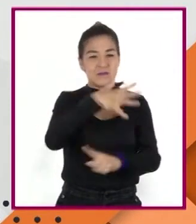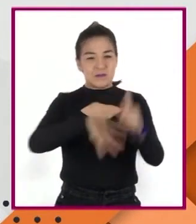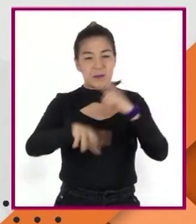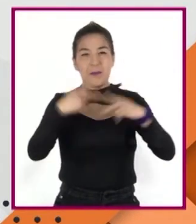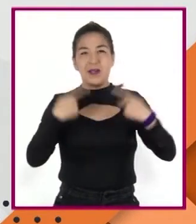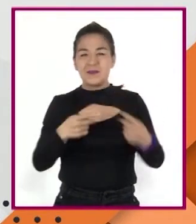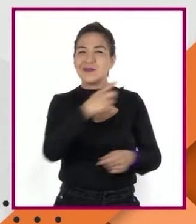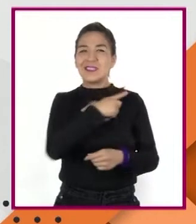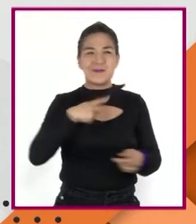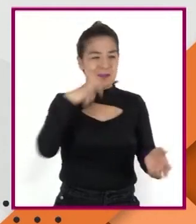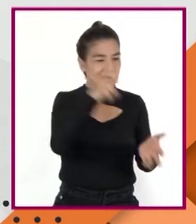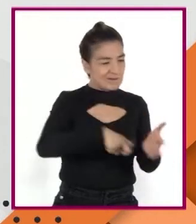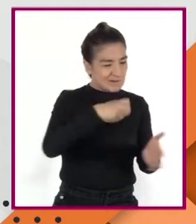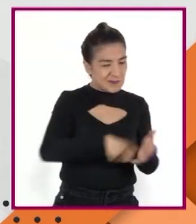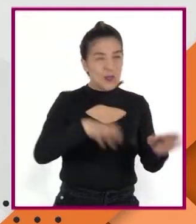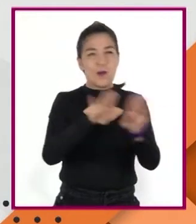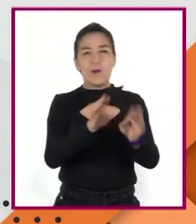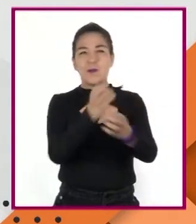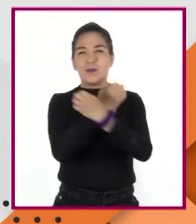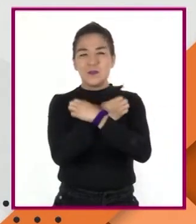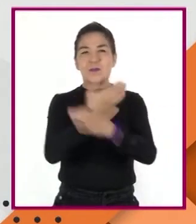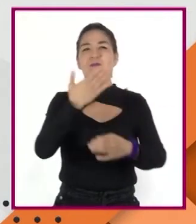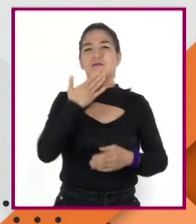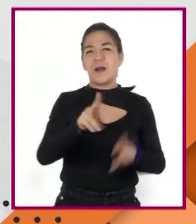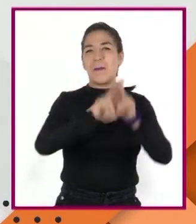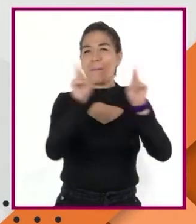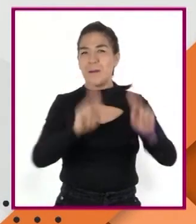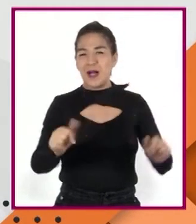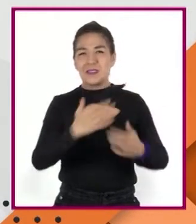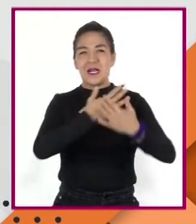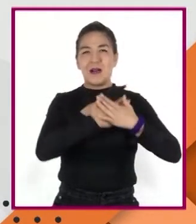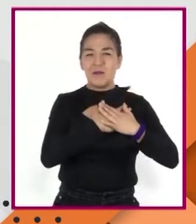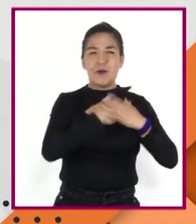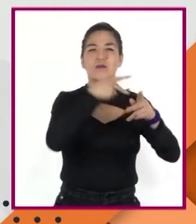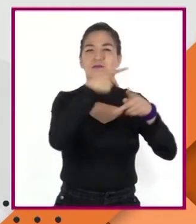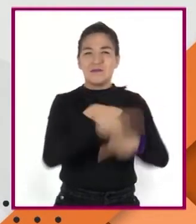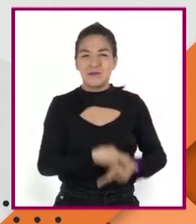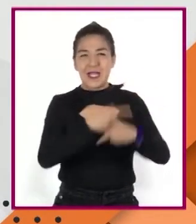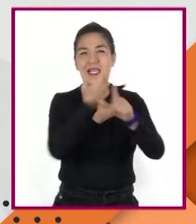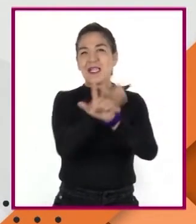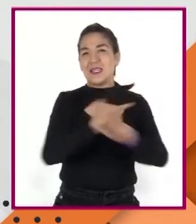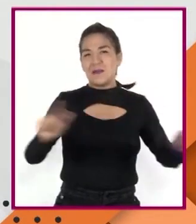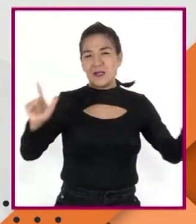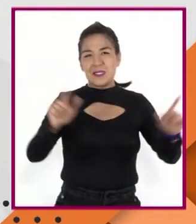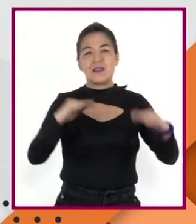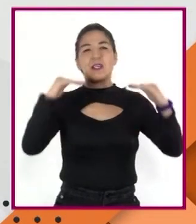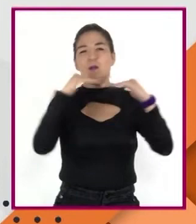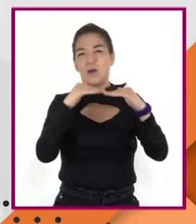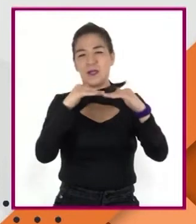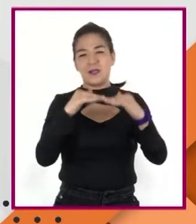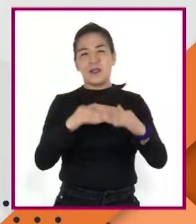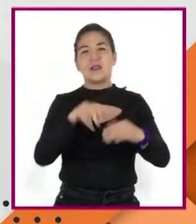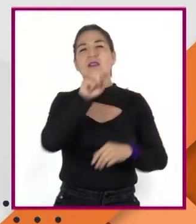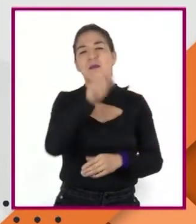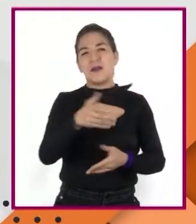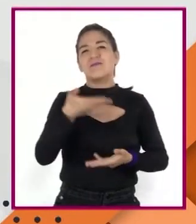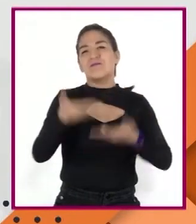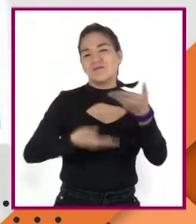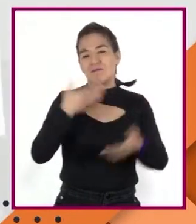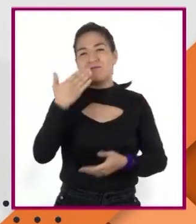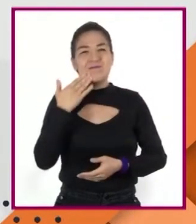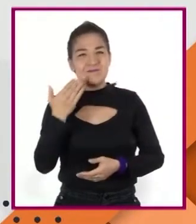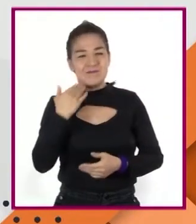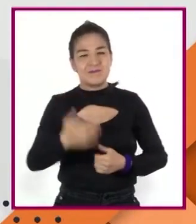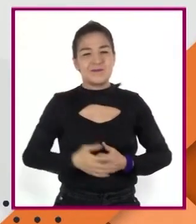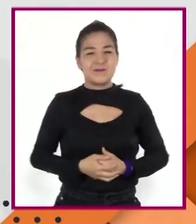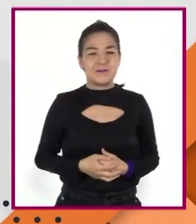ser educados en un espíritu de paz, dignidad, tolerancia, libertad, igualdad y solidaridad. Dentro